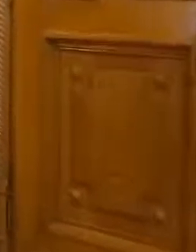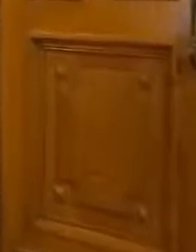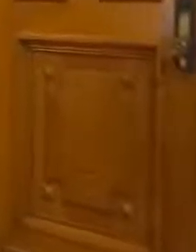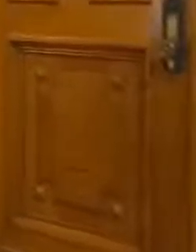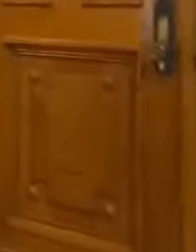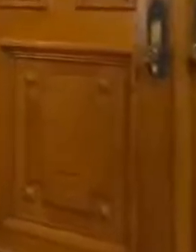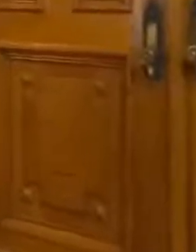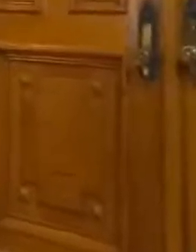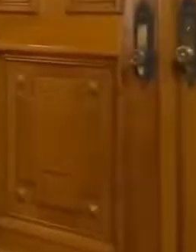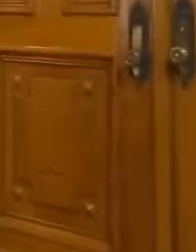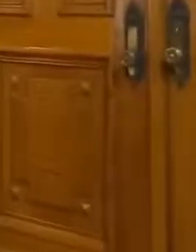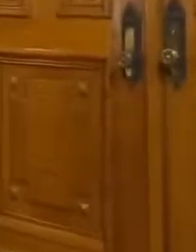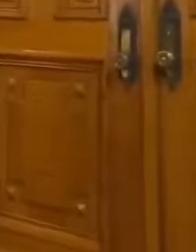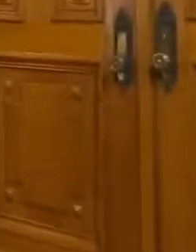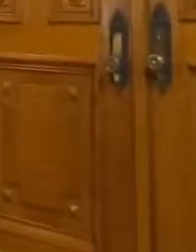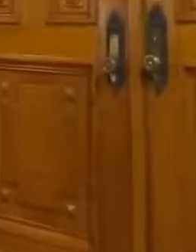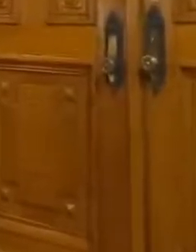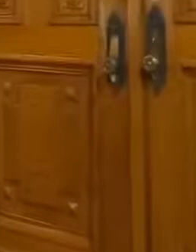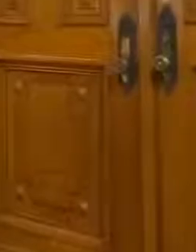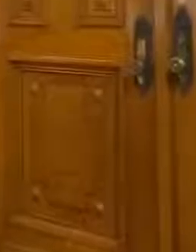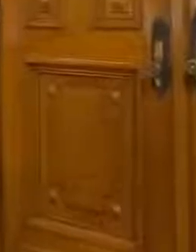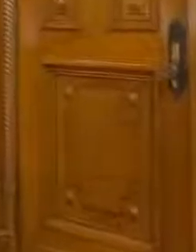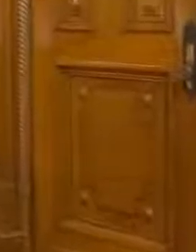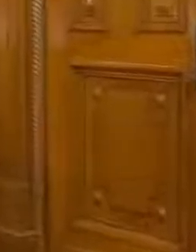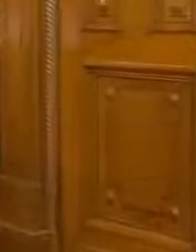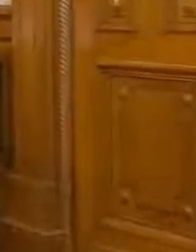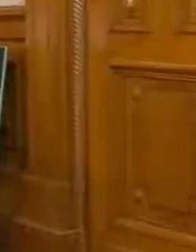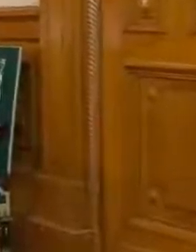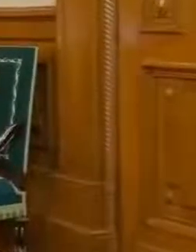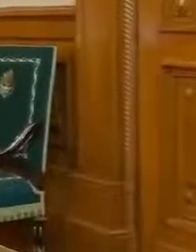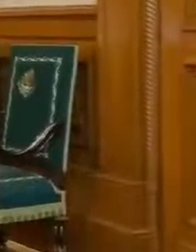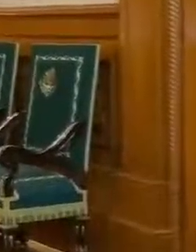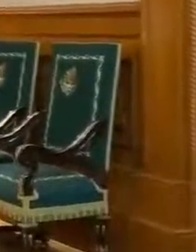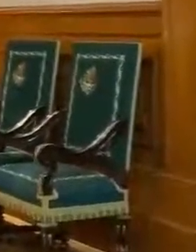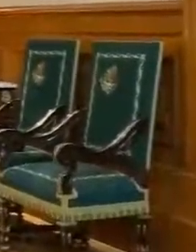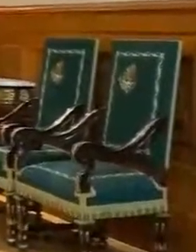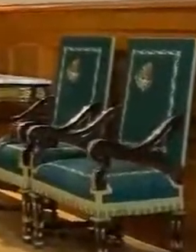es una terrible pandemia